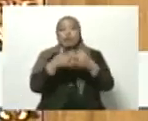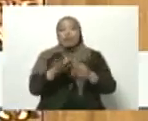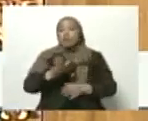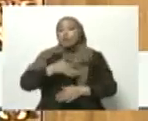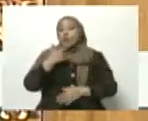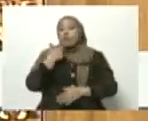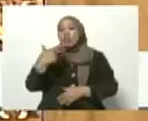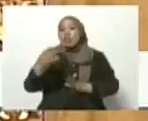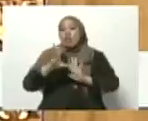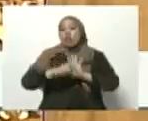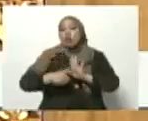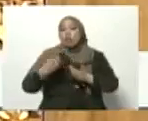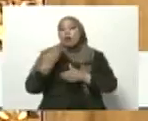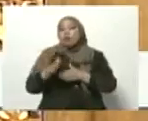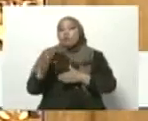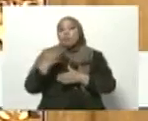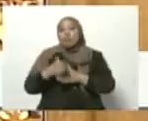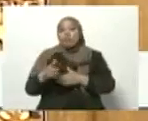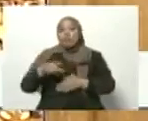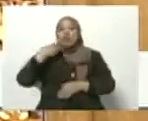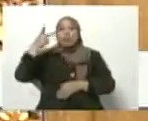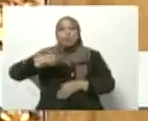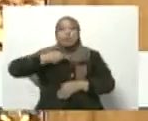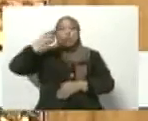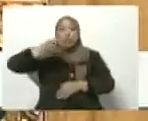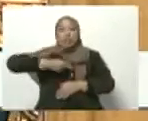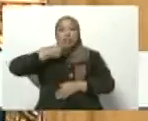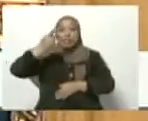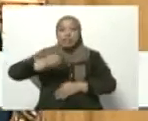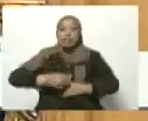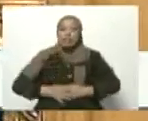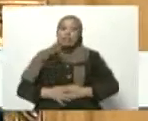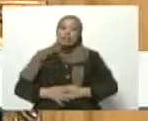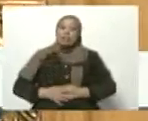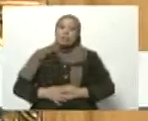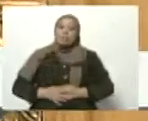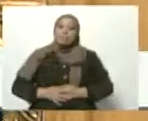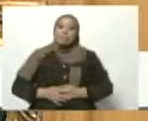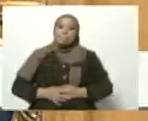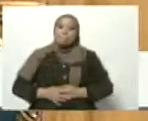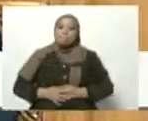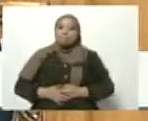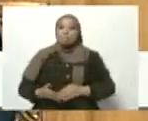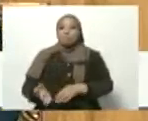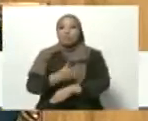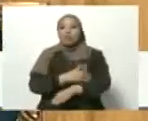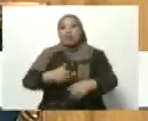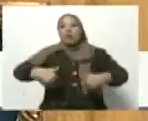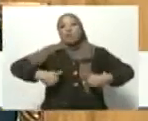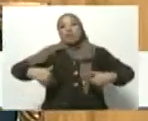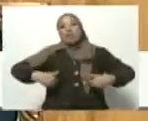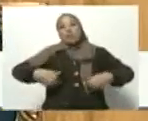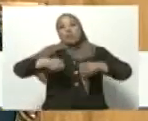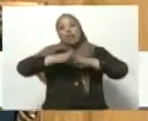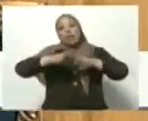Roba a quien quiera por razones geopolíticas. Y sí, vamos directo a una recesión que nos va a afectar a todos.